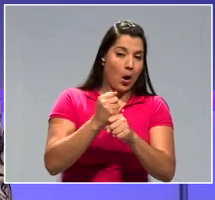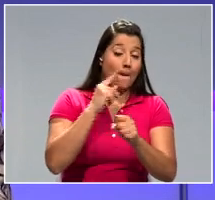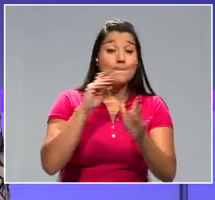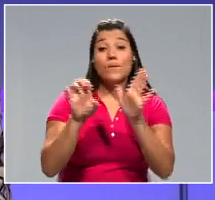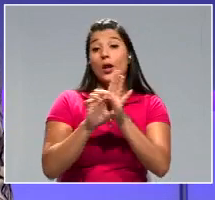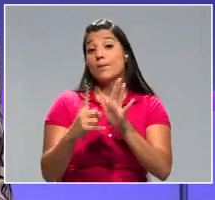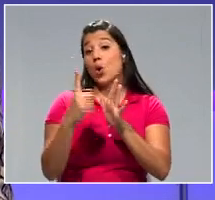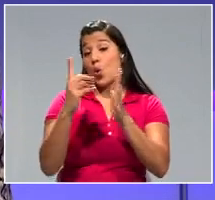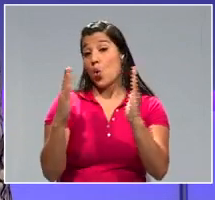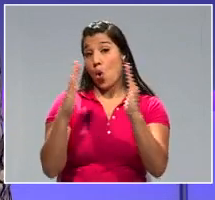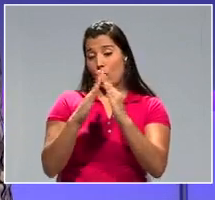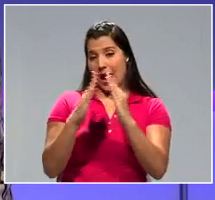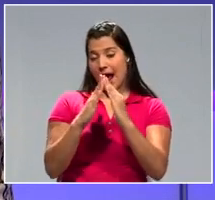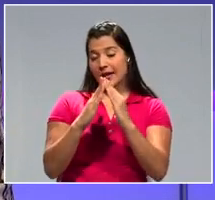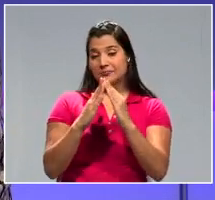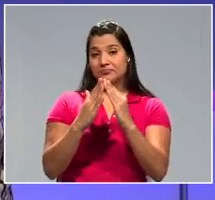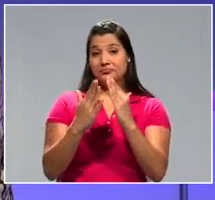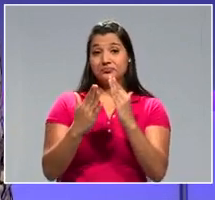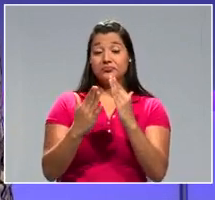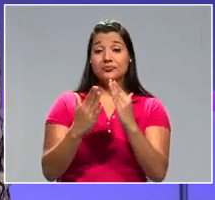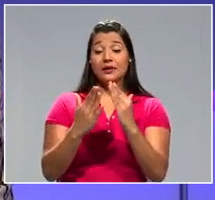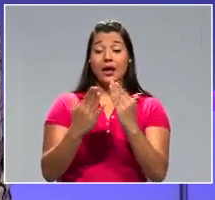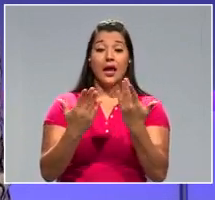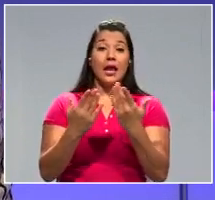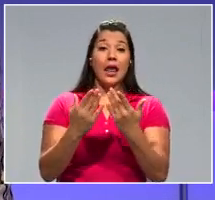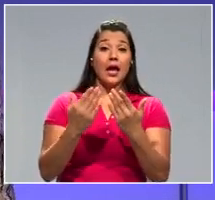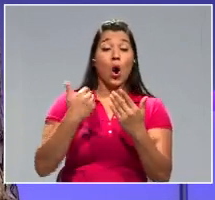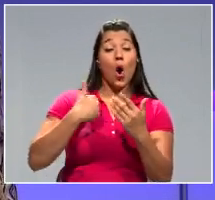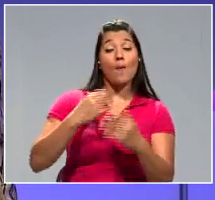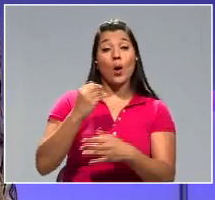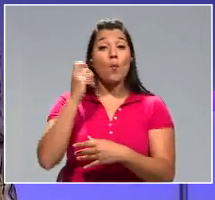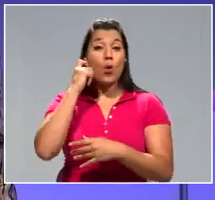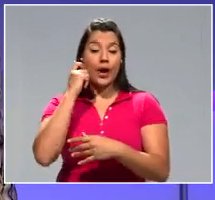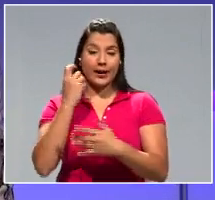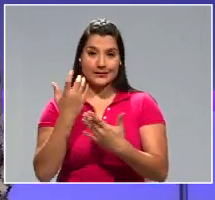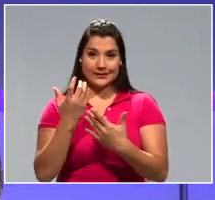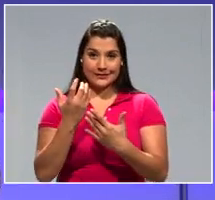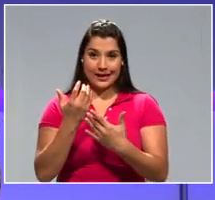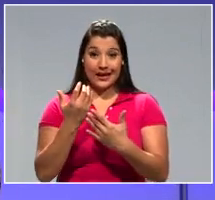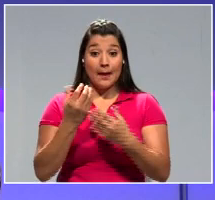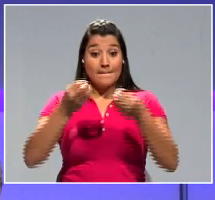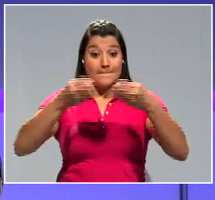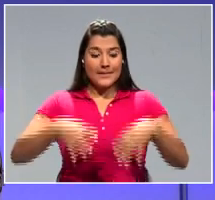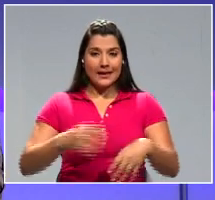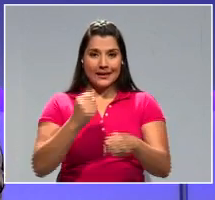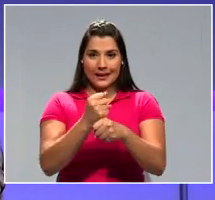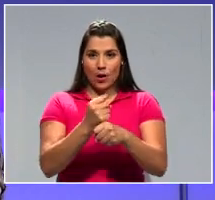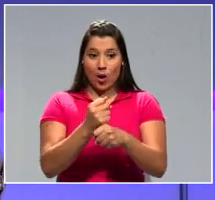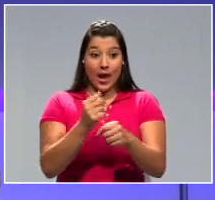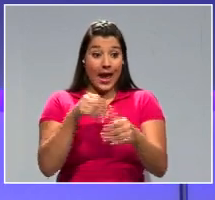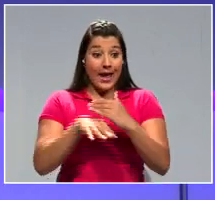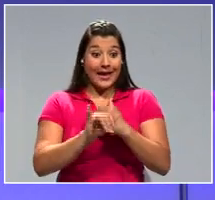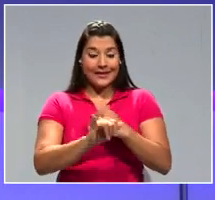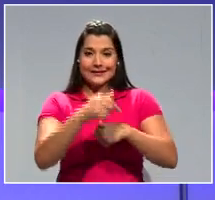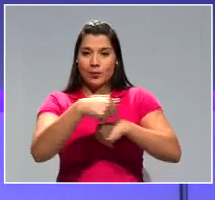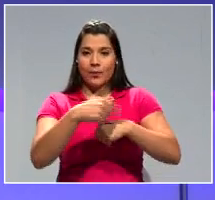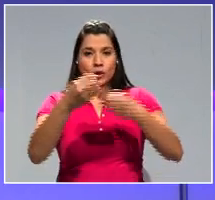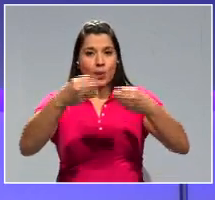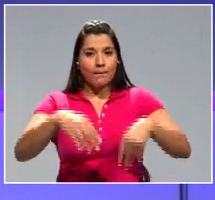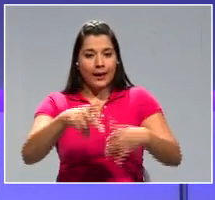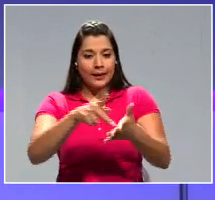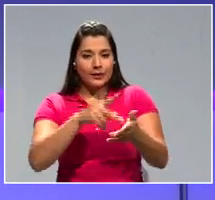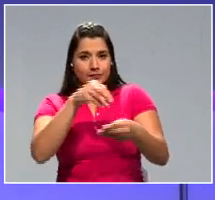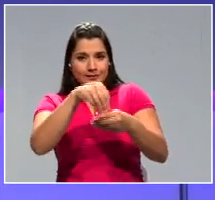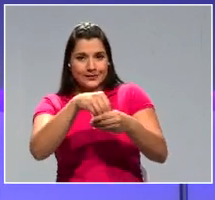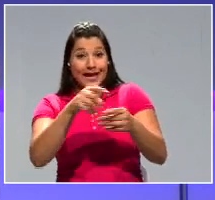que el jefe del hogar o la jefa perdió el trabajo, en ese momento ese hogar no tiene ingresos y en ese momento ese hogar